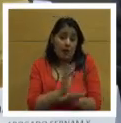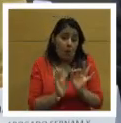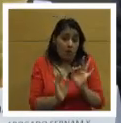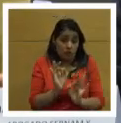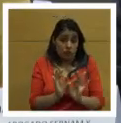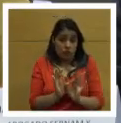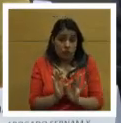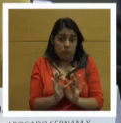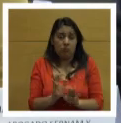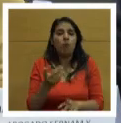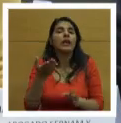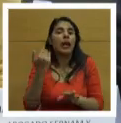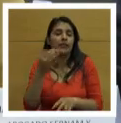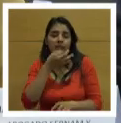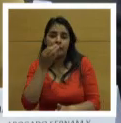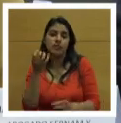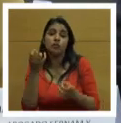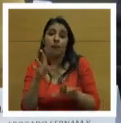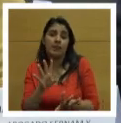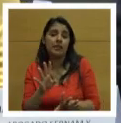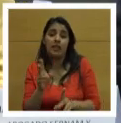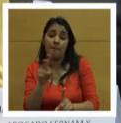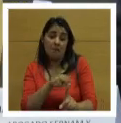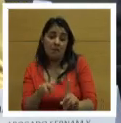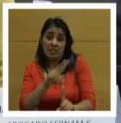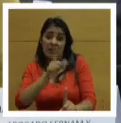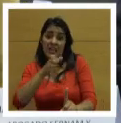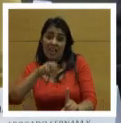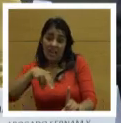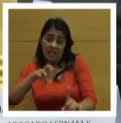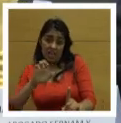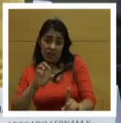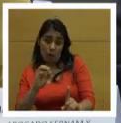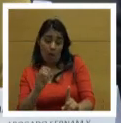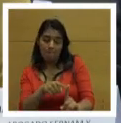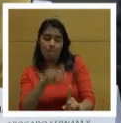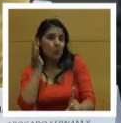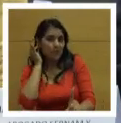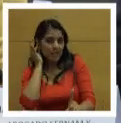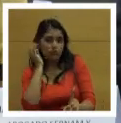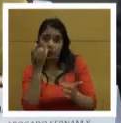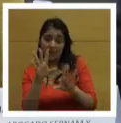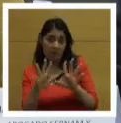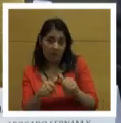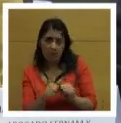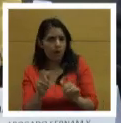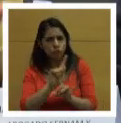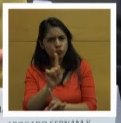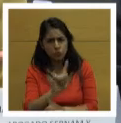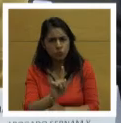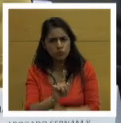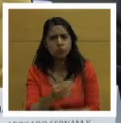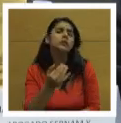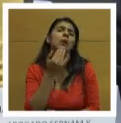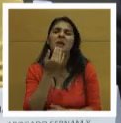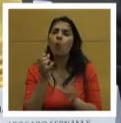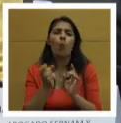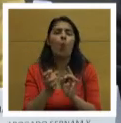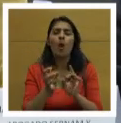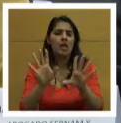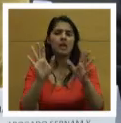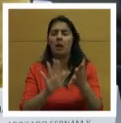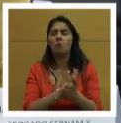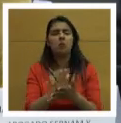se habla que la perspectiva de género solamente atinge a las mujeres o solamente a los casos de familia. Al contrario, en cualquier causa, en cualquier proceso,